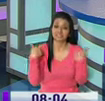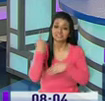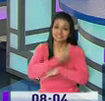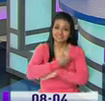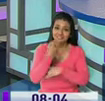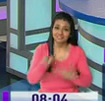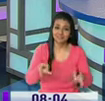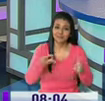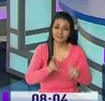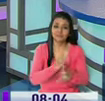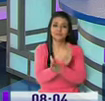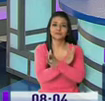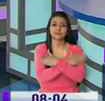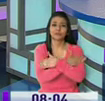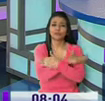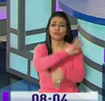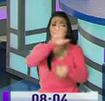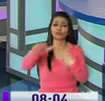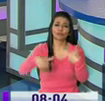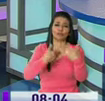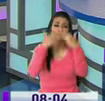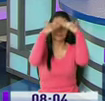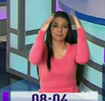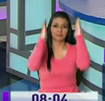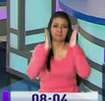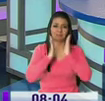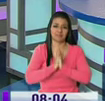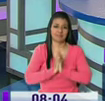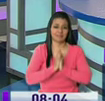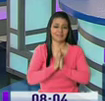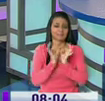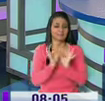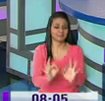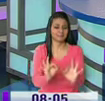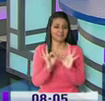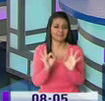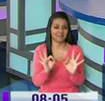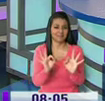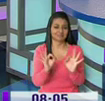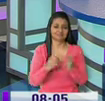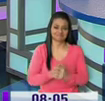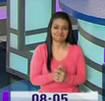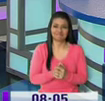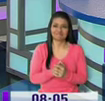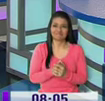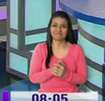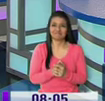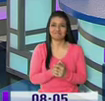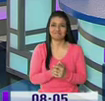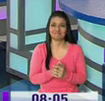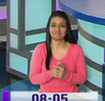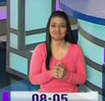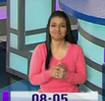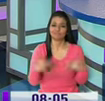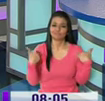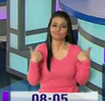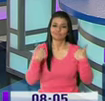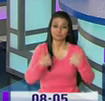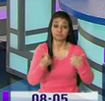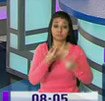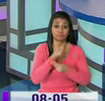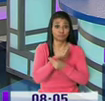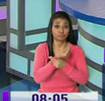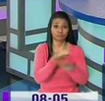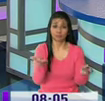Entonces, un saludo afectuoso para todas las Marías, que lo pasen muy bien, que festejen este día, ¿no? Hay que festejarlo con ganas. Hay mucha